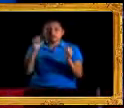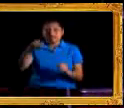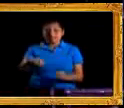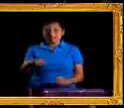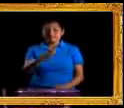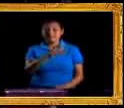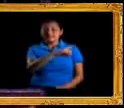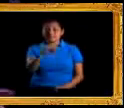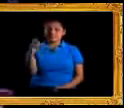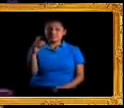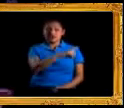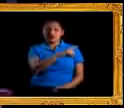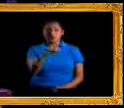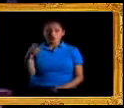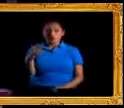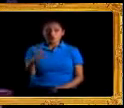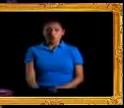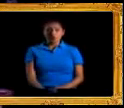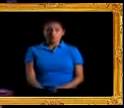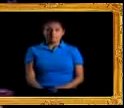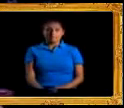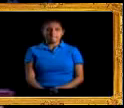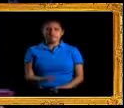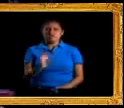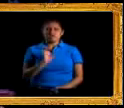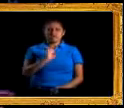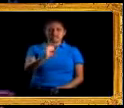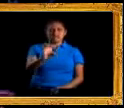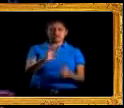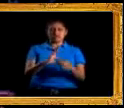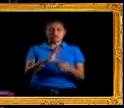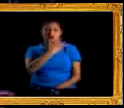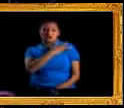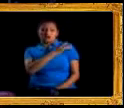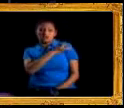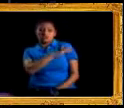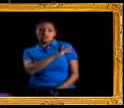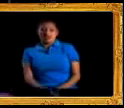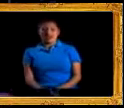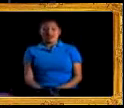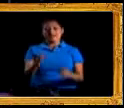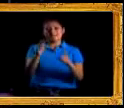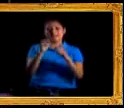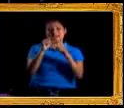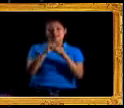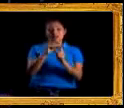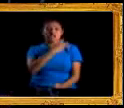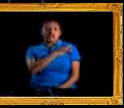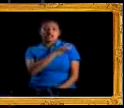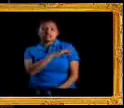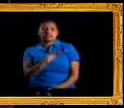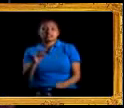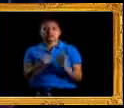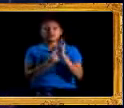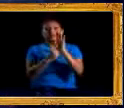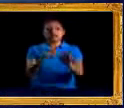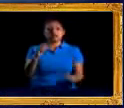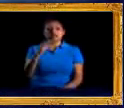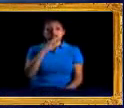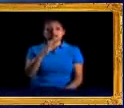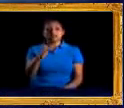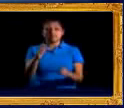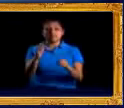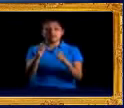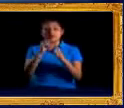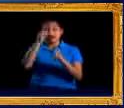de este aión y los engaños de las riquezas. La palabra riquezas que aparece aquí es la palabra